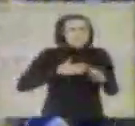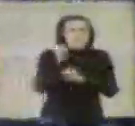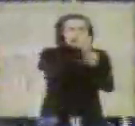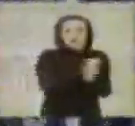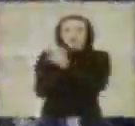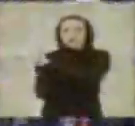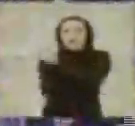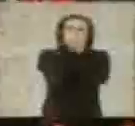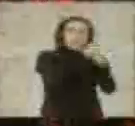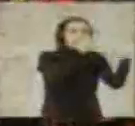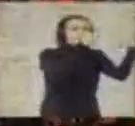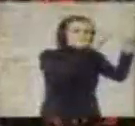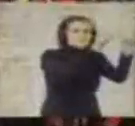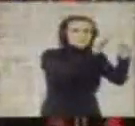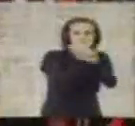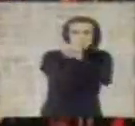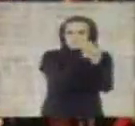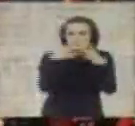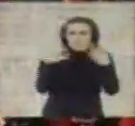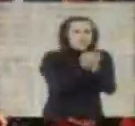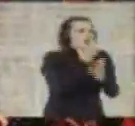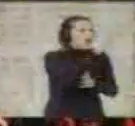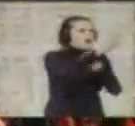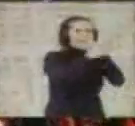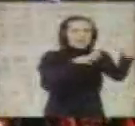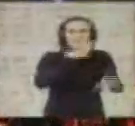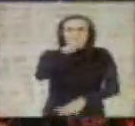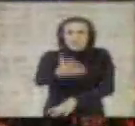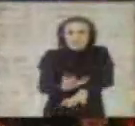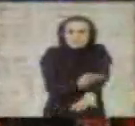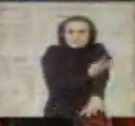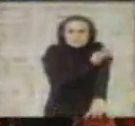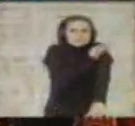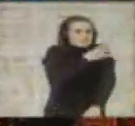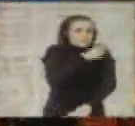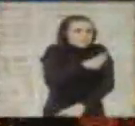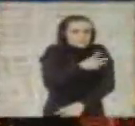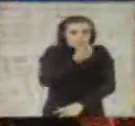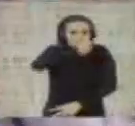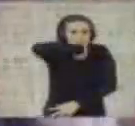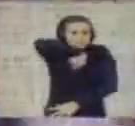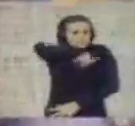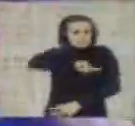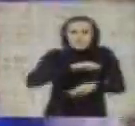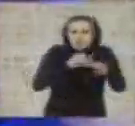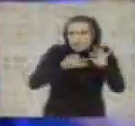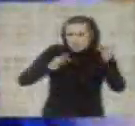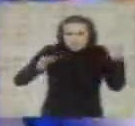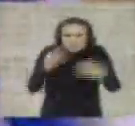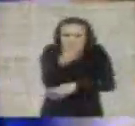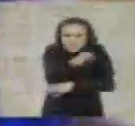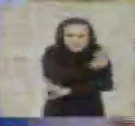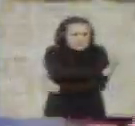actuación, la murga entera gritó de emoción. Pues solo éramos un par de amigos y